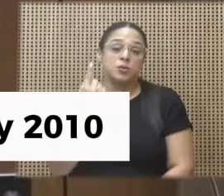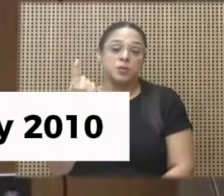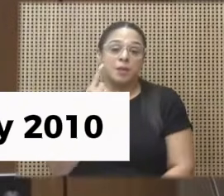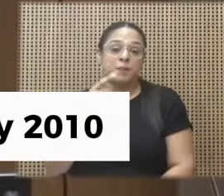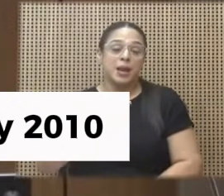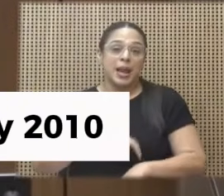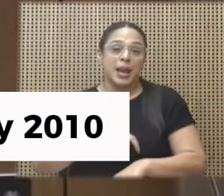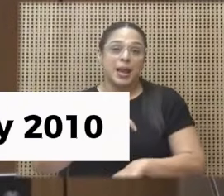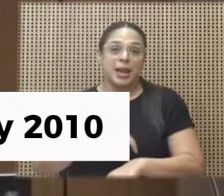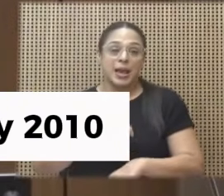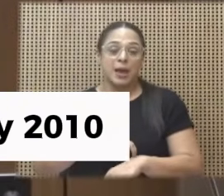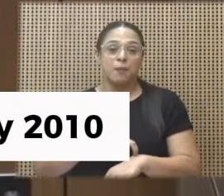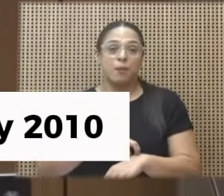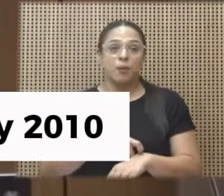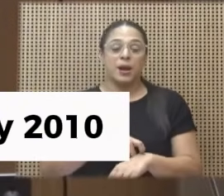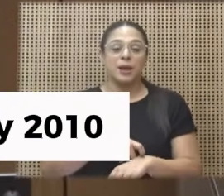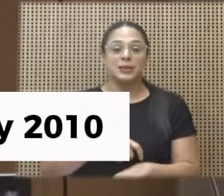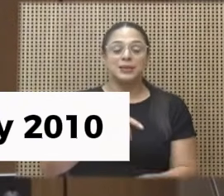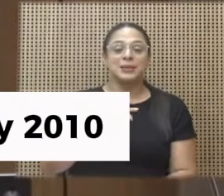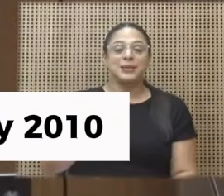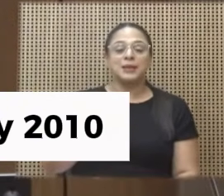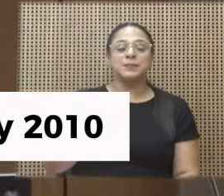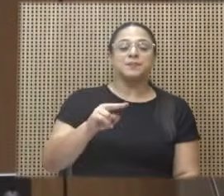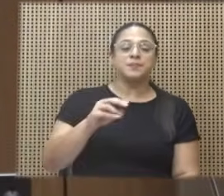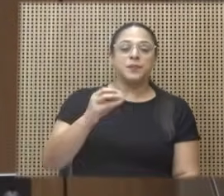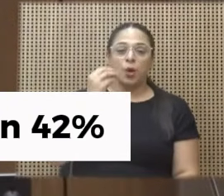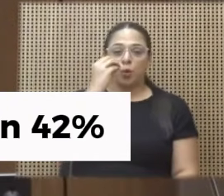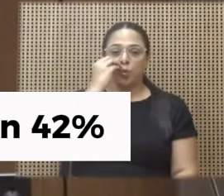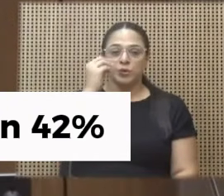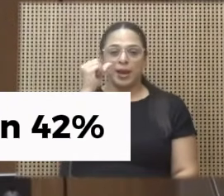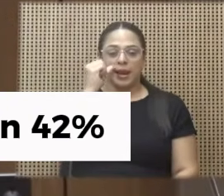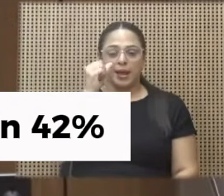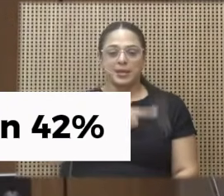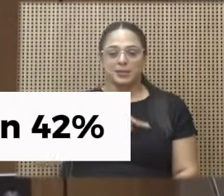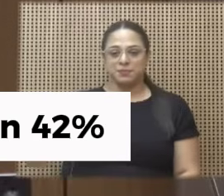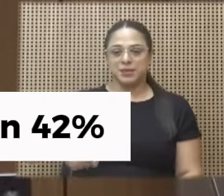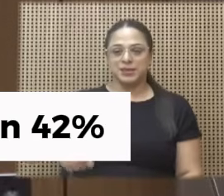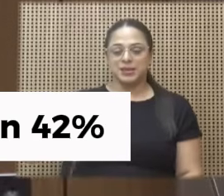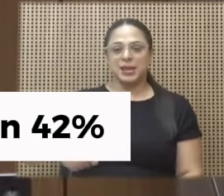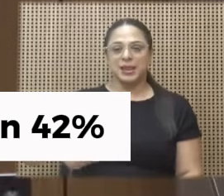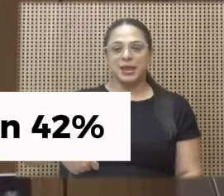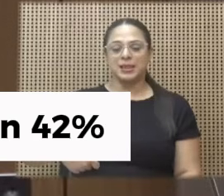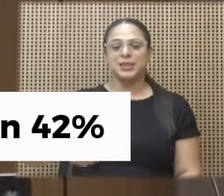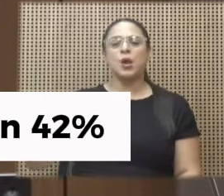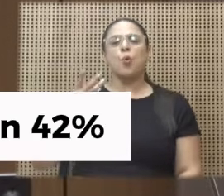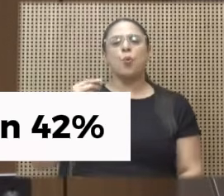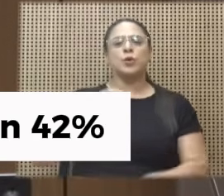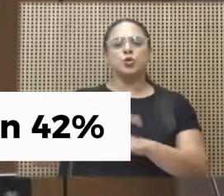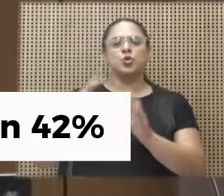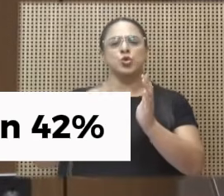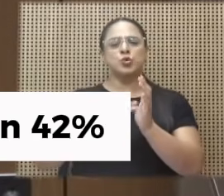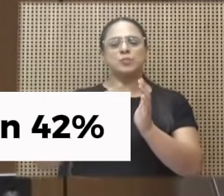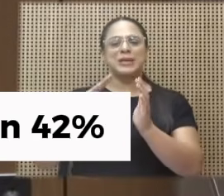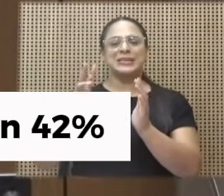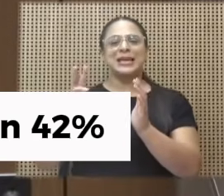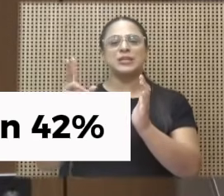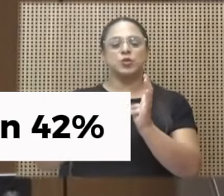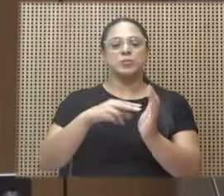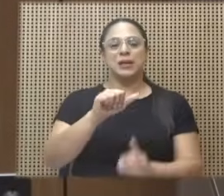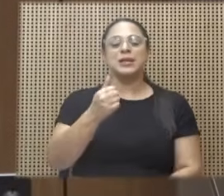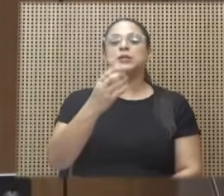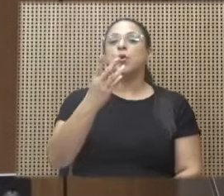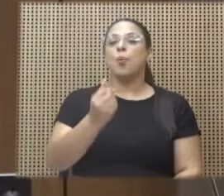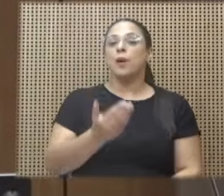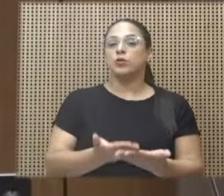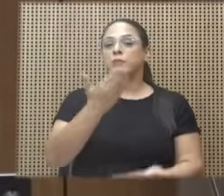del Nobel Arias, entre el 2006 y el 2010, no aumentaron un 23%, aumentaron un